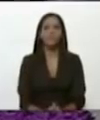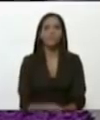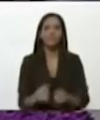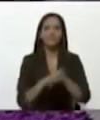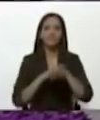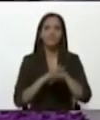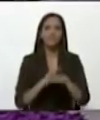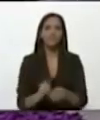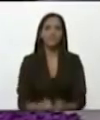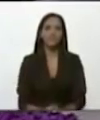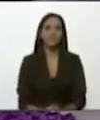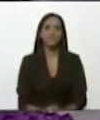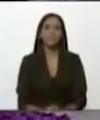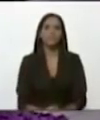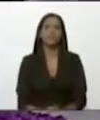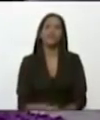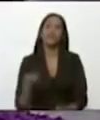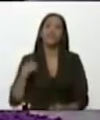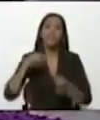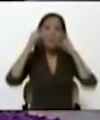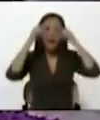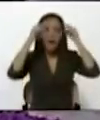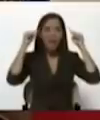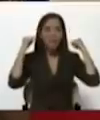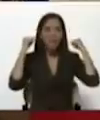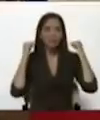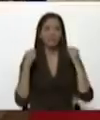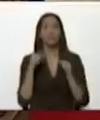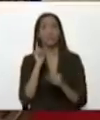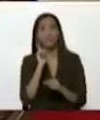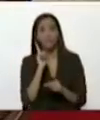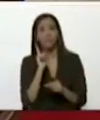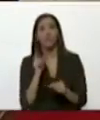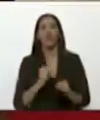Bueno, ahí tenemos al señor Jaime Bailey, que por cierto, hay que aclarar